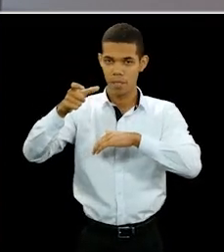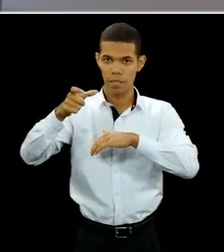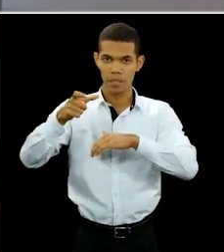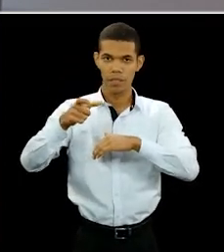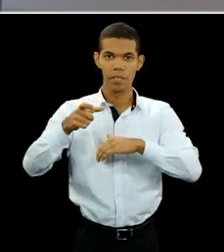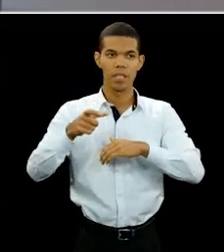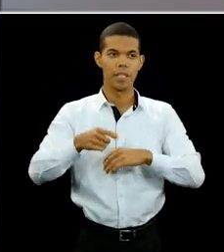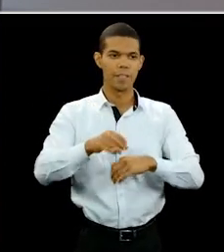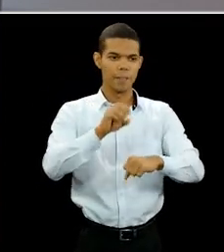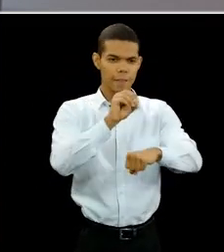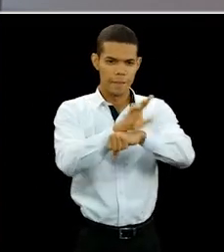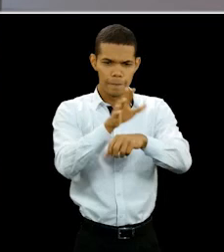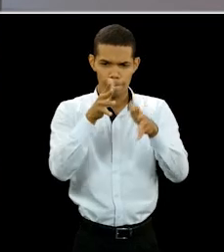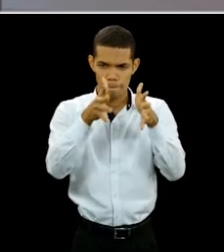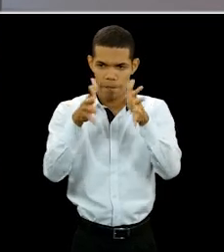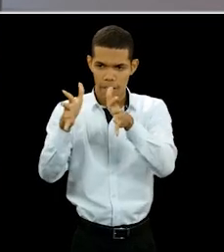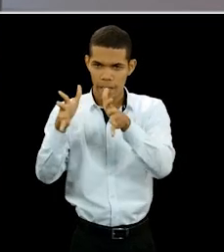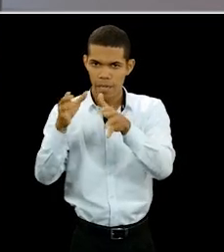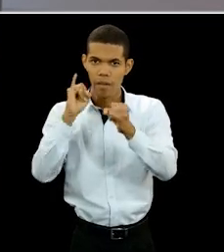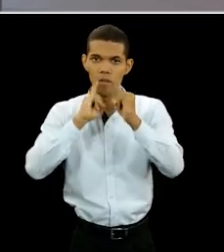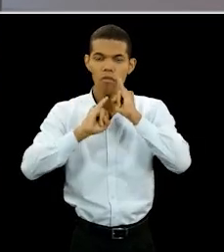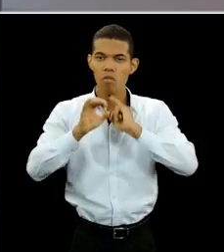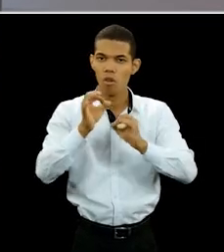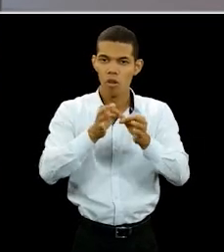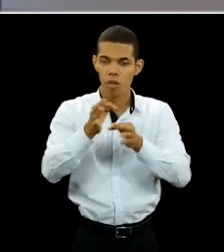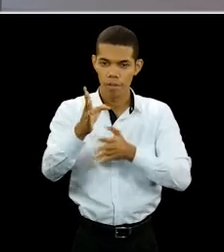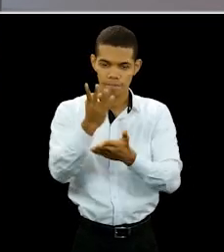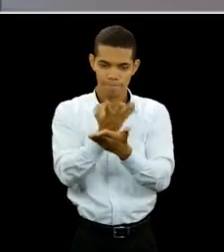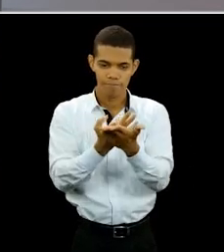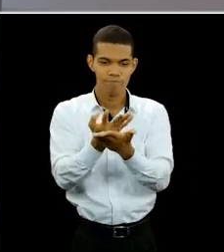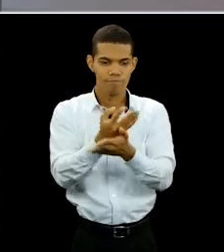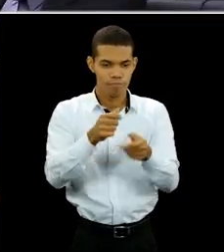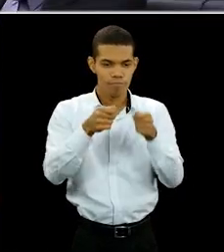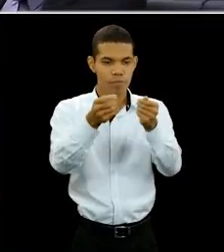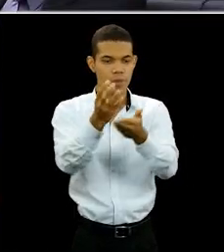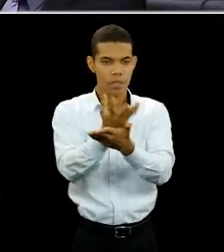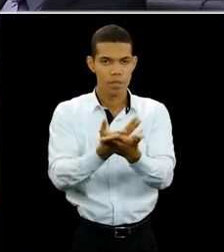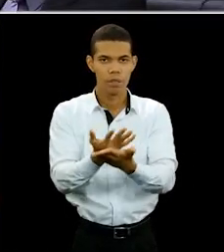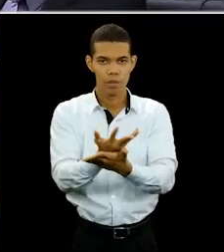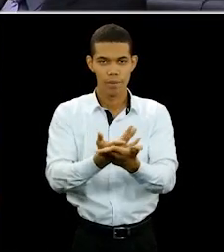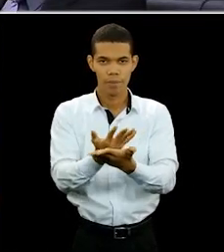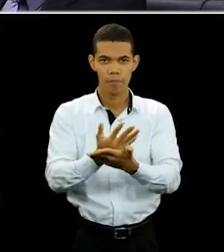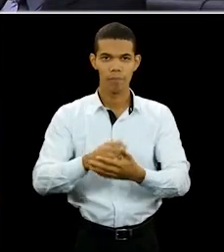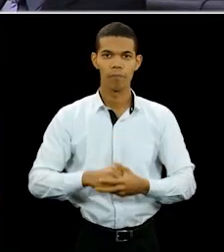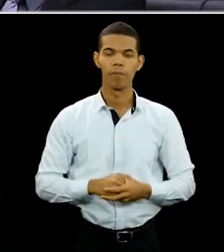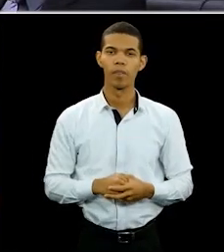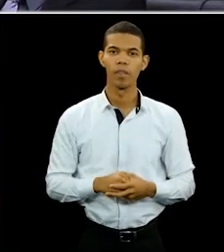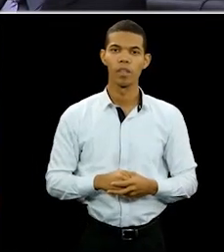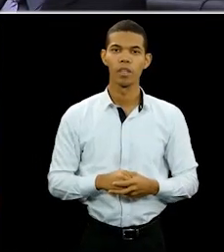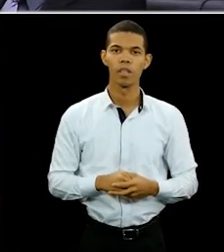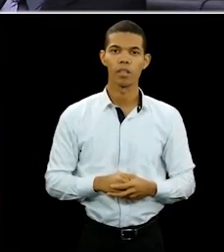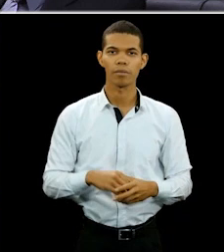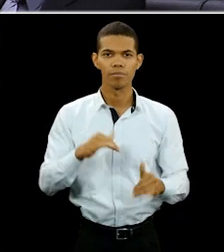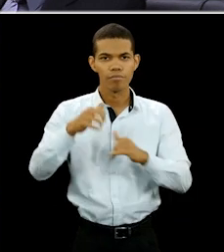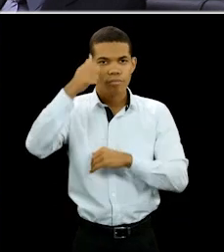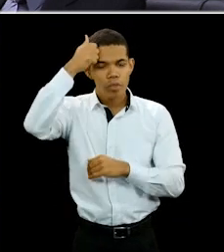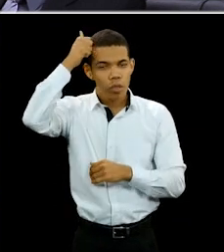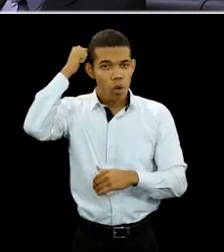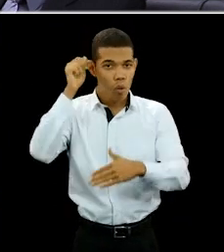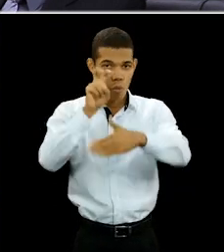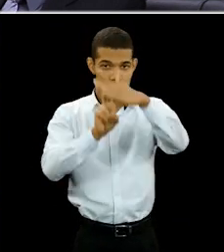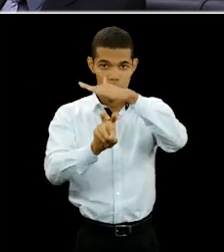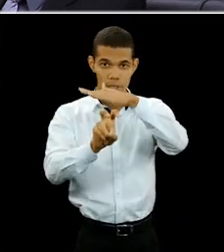una de ellas Jeremías que estuvo siempre en Jerusalén también a través del profeta Ezequiel que fue deportado y que él envió